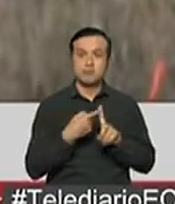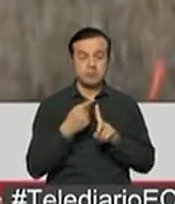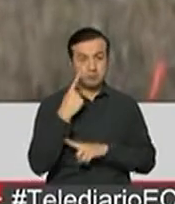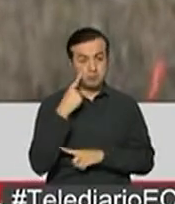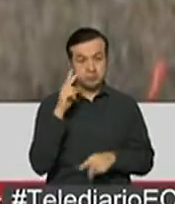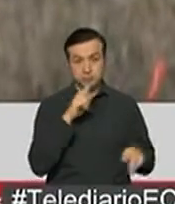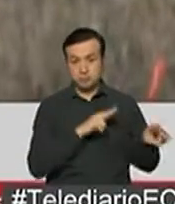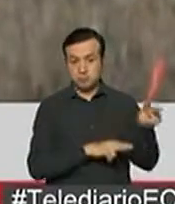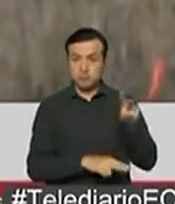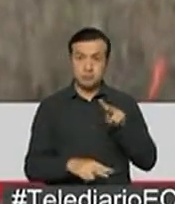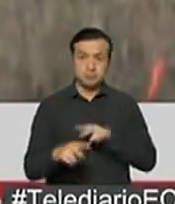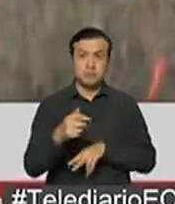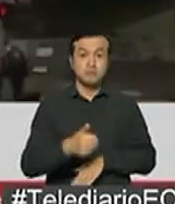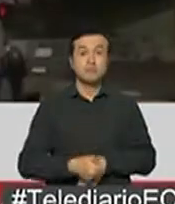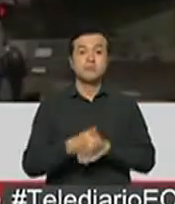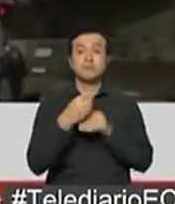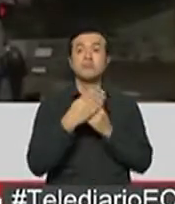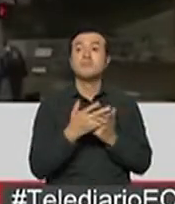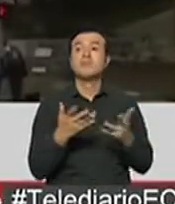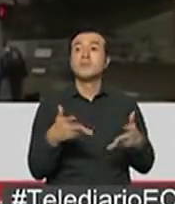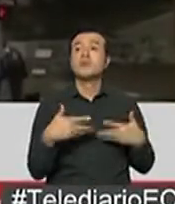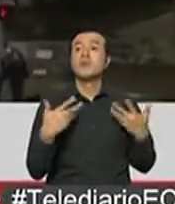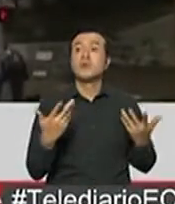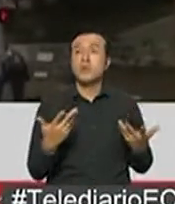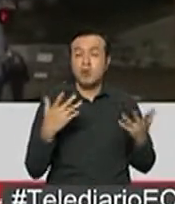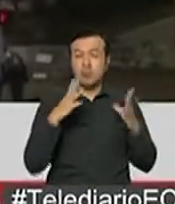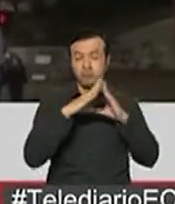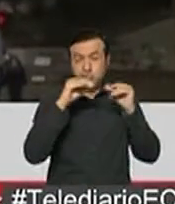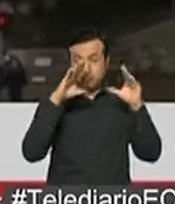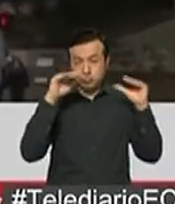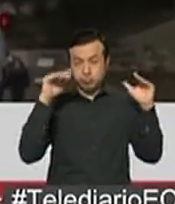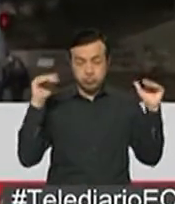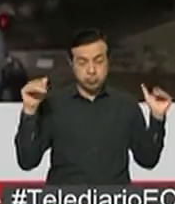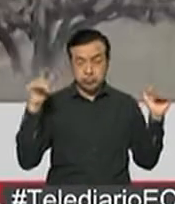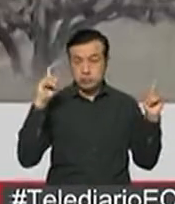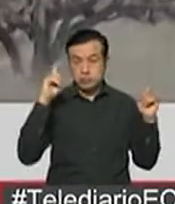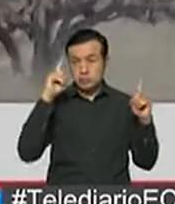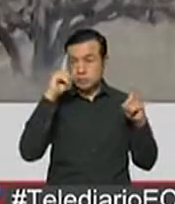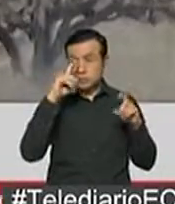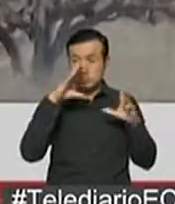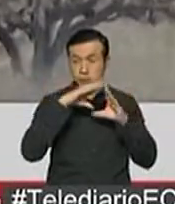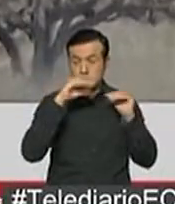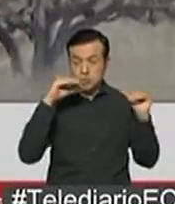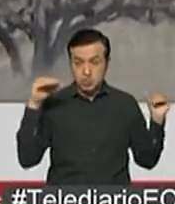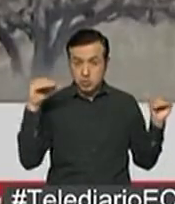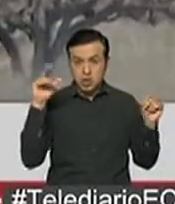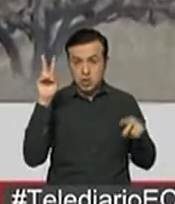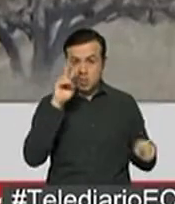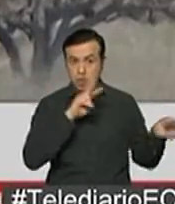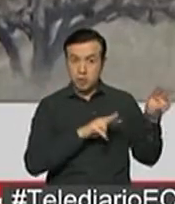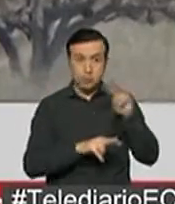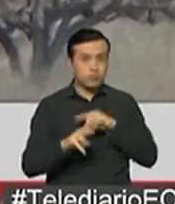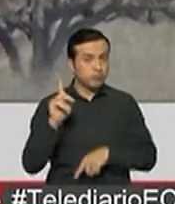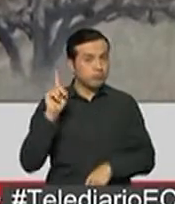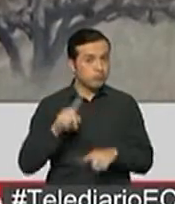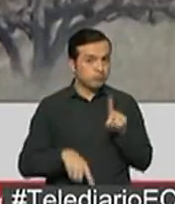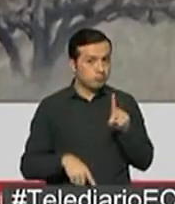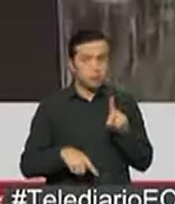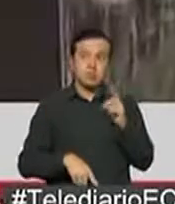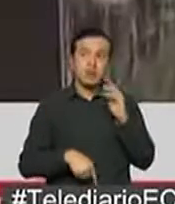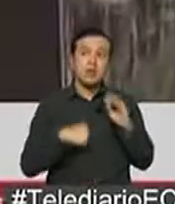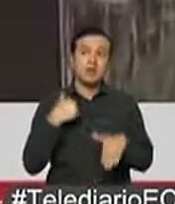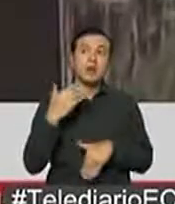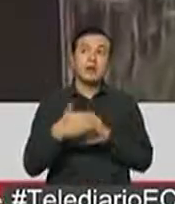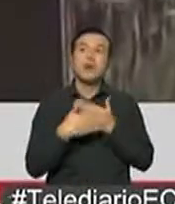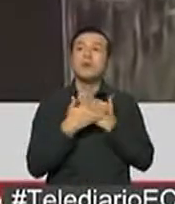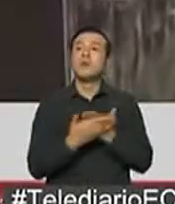que se plantean las autoridades tiene que ver con la neblina que habría impedido que la aeronave fueran monitoreadas con el pasar de las horas